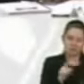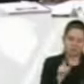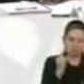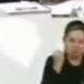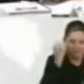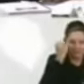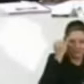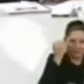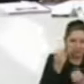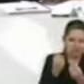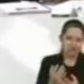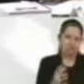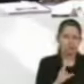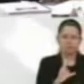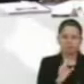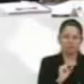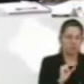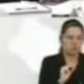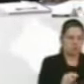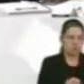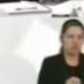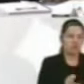de un exitoso proceso?